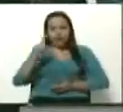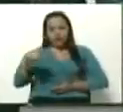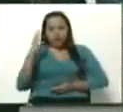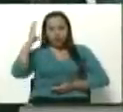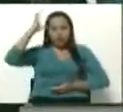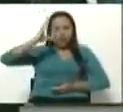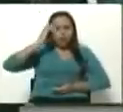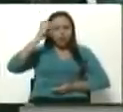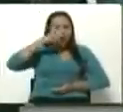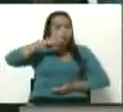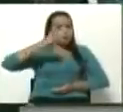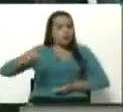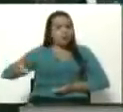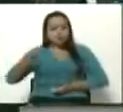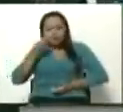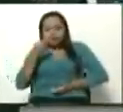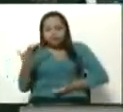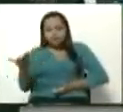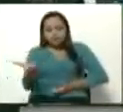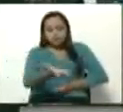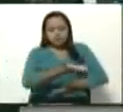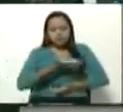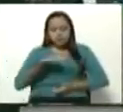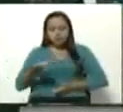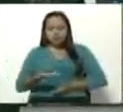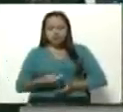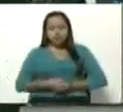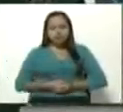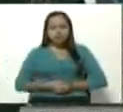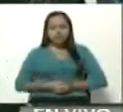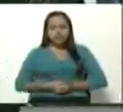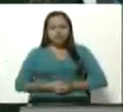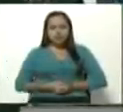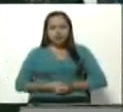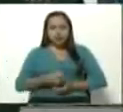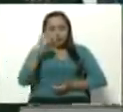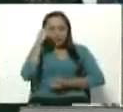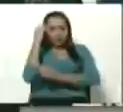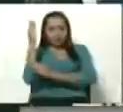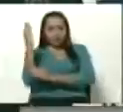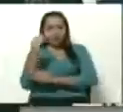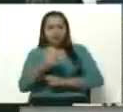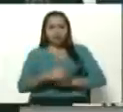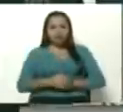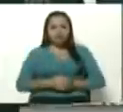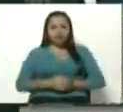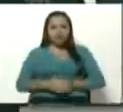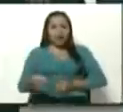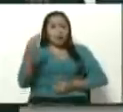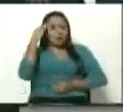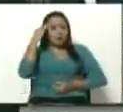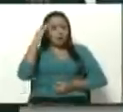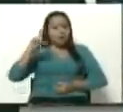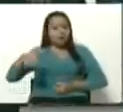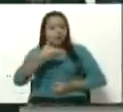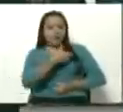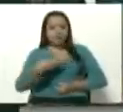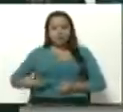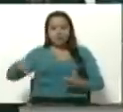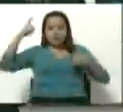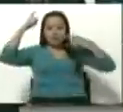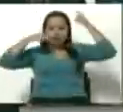conciencia de este pueblo maravilloso, por Dios, a la memoria de nuestro comandante